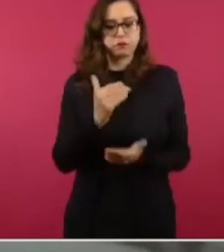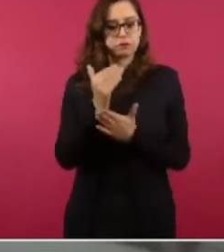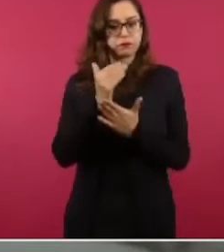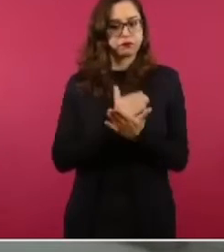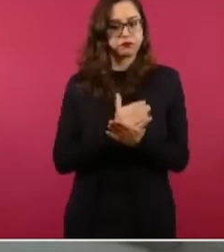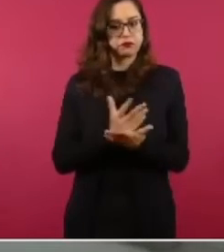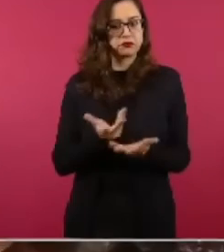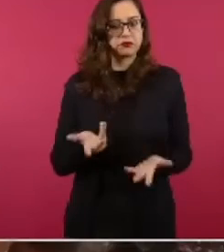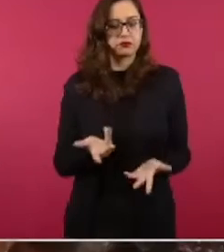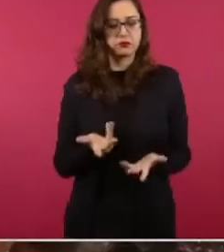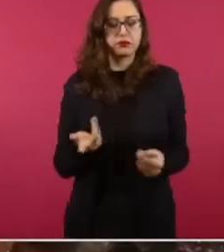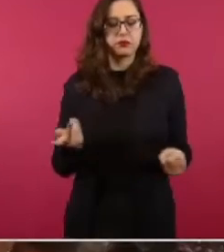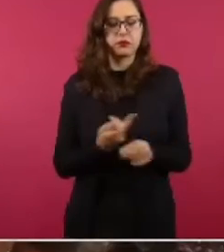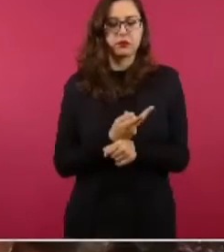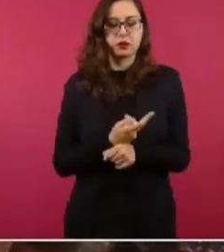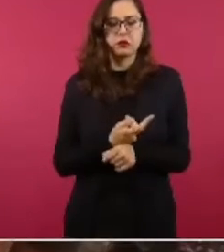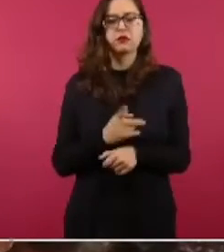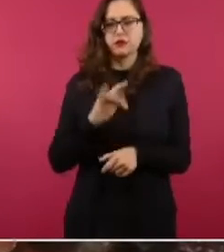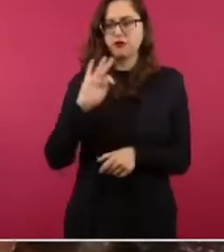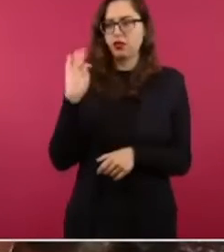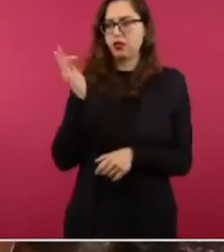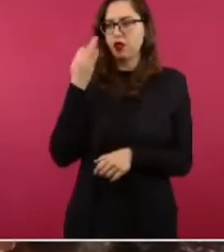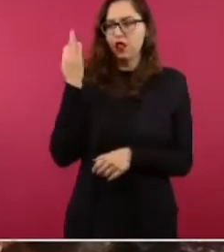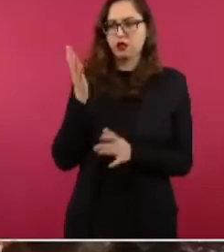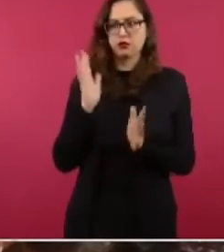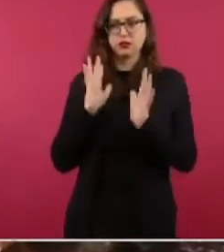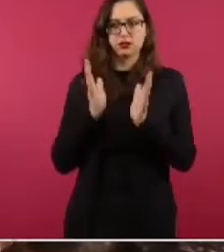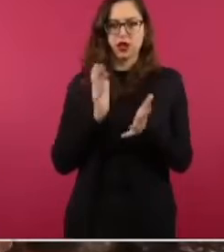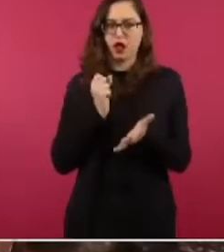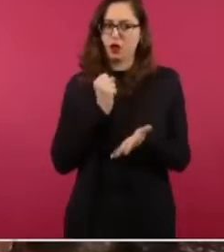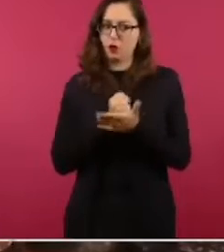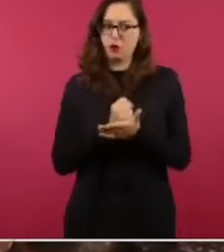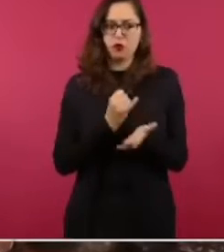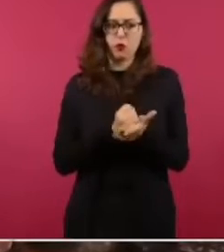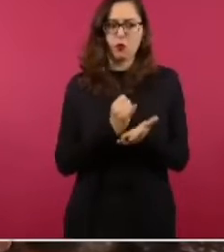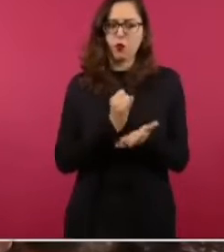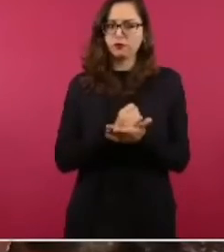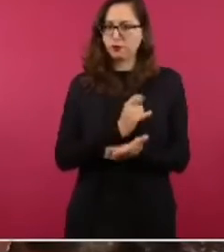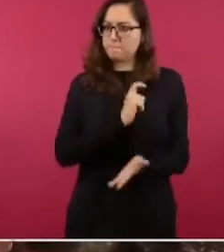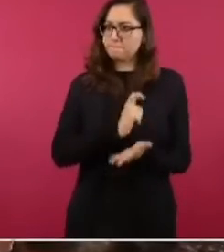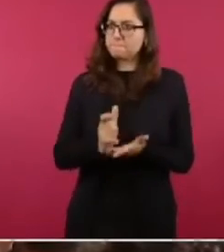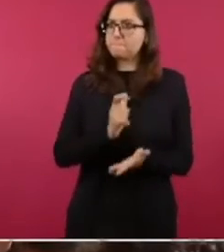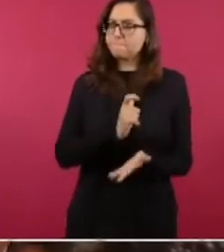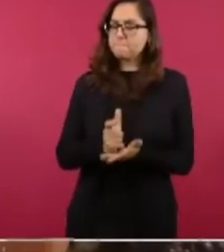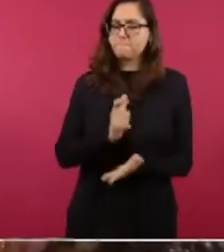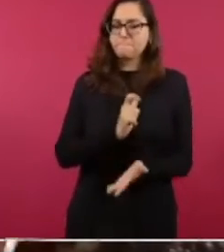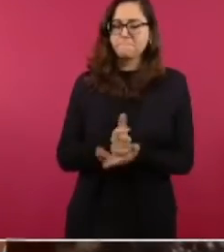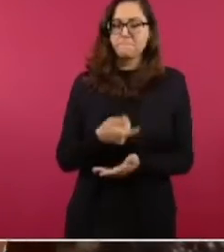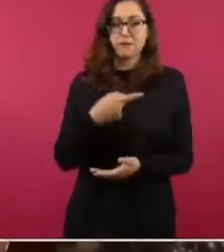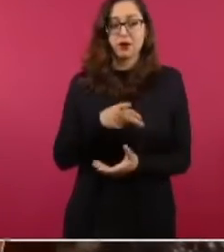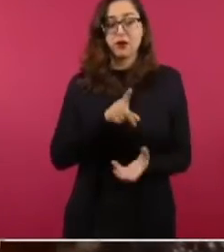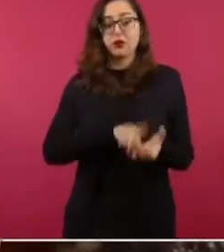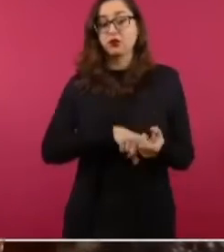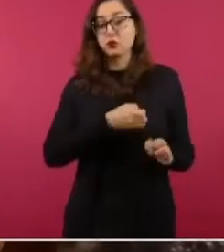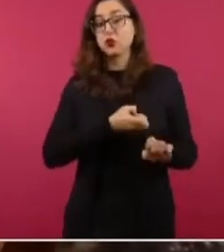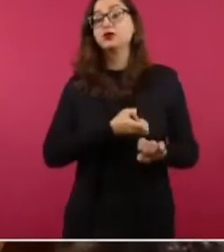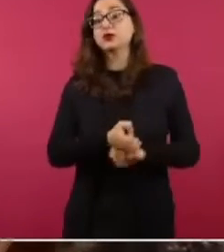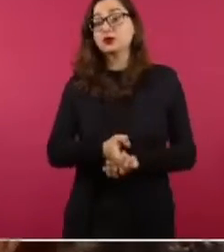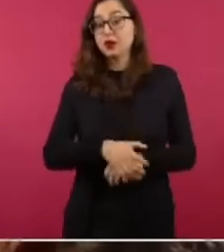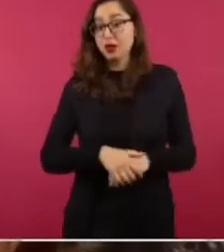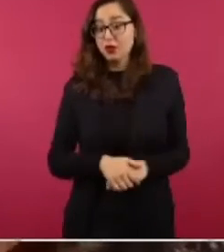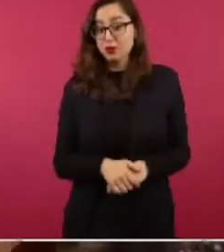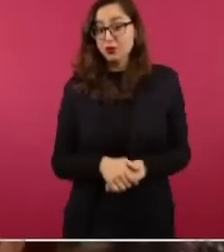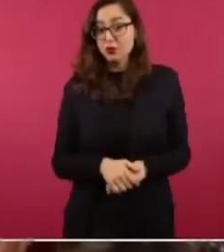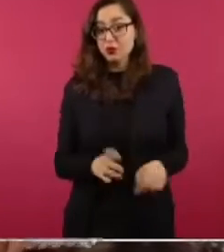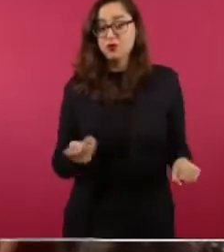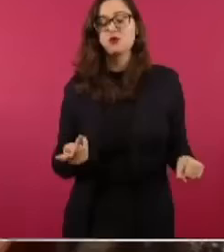mejorando en lo federal lo de los impuestos, pero en lo